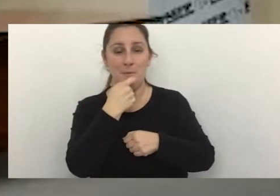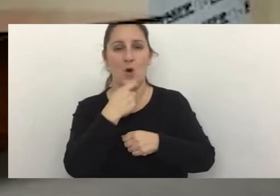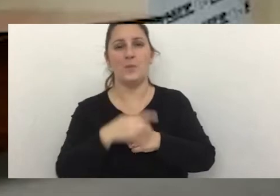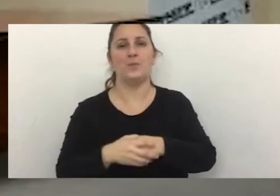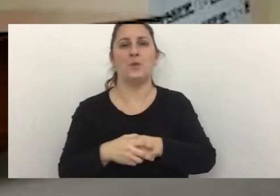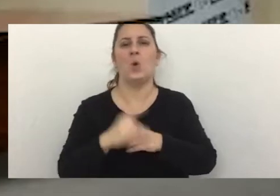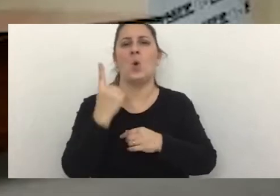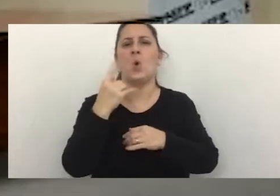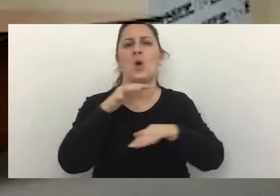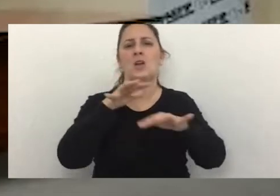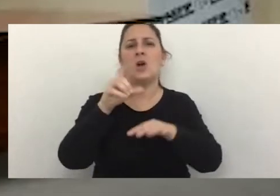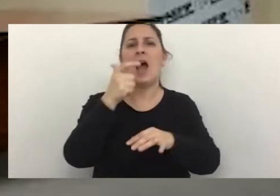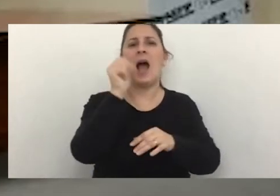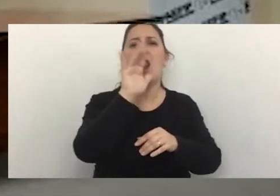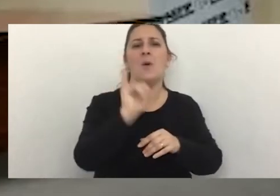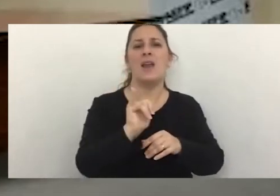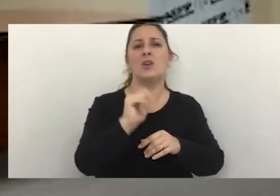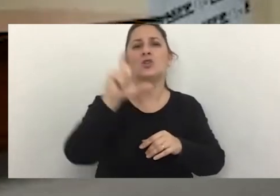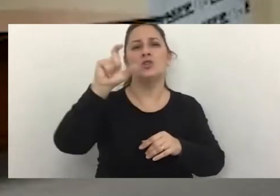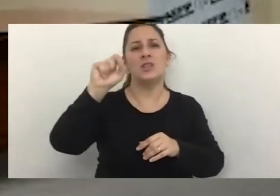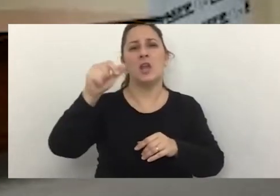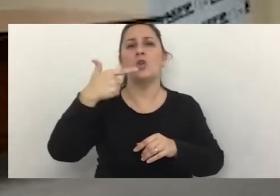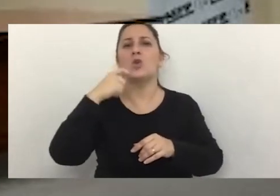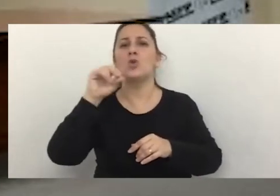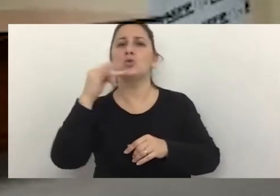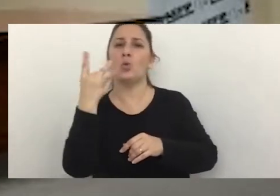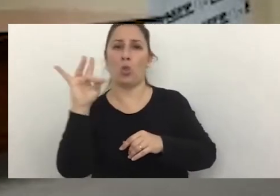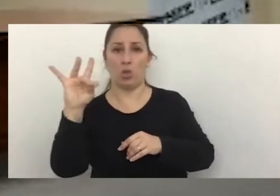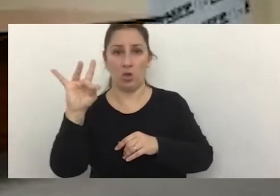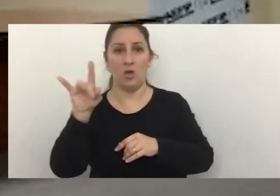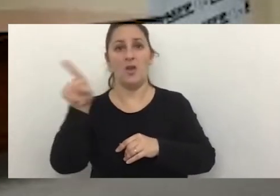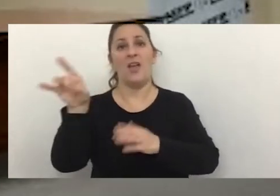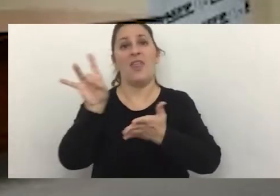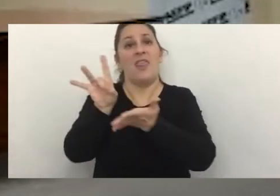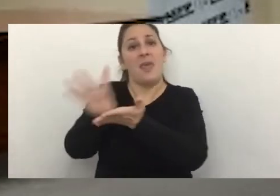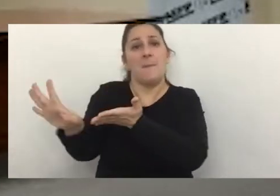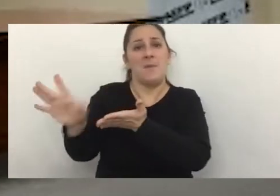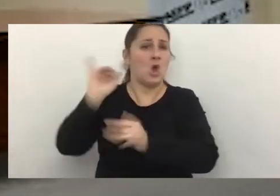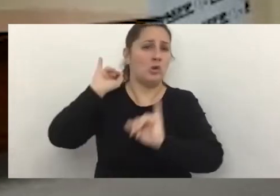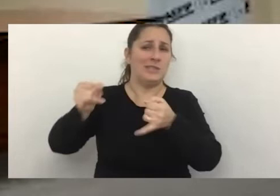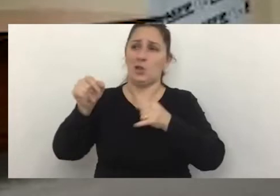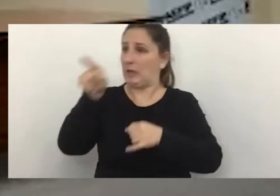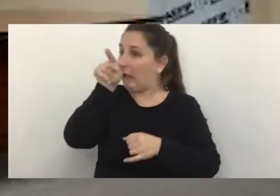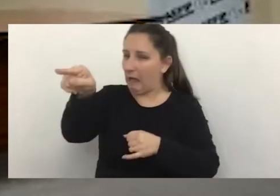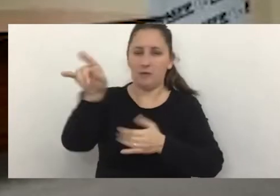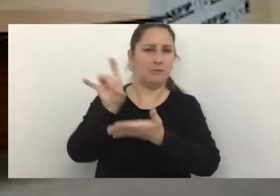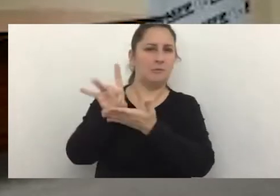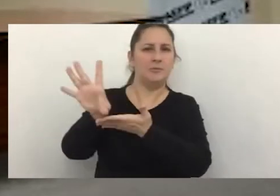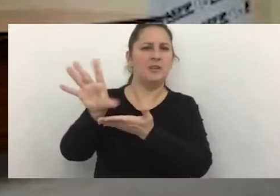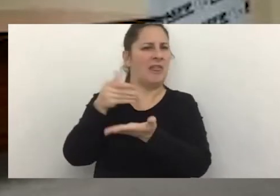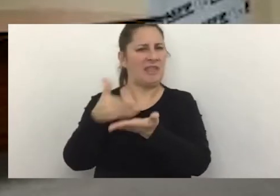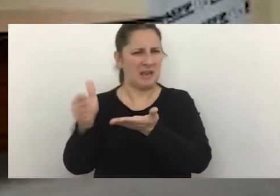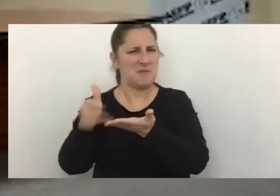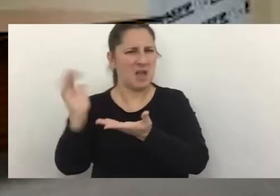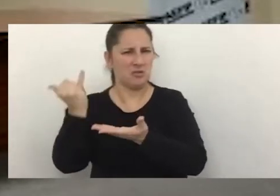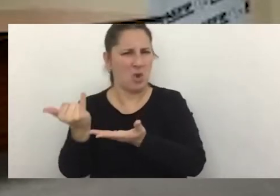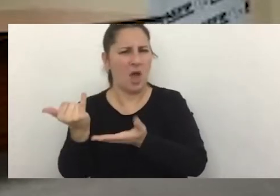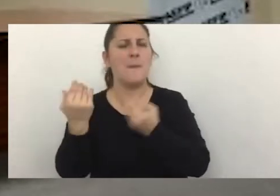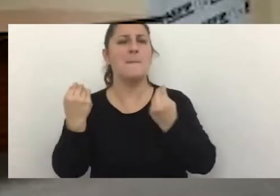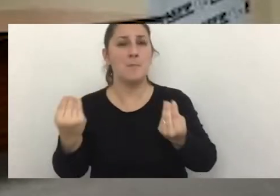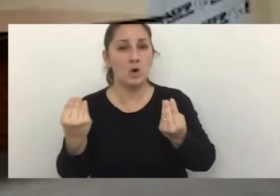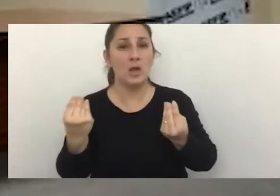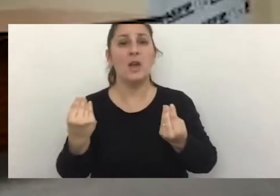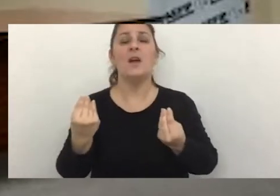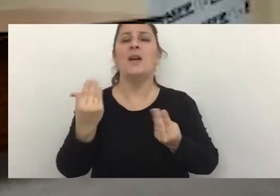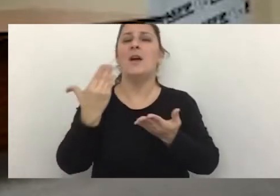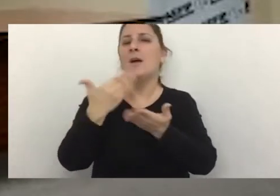llamado Álvarez con Cencosud, un caso de despido discriminatorio. ¿Discriminatorio por qué? Discriminatorio por